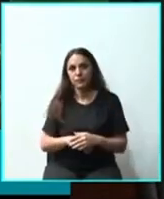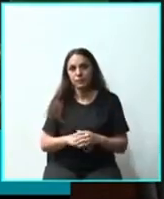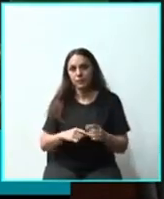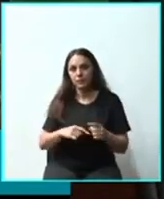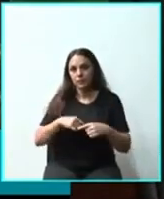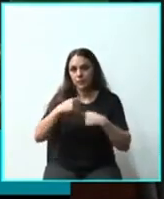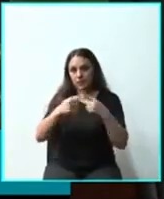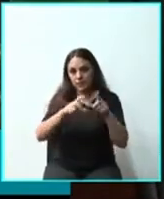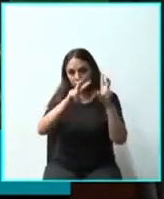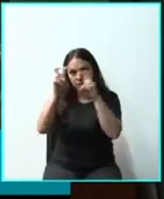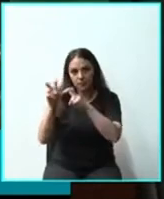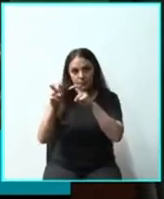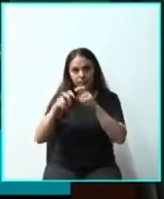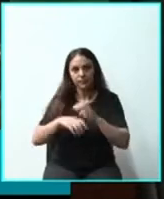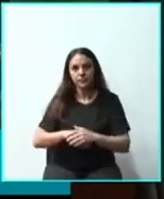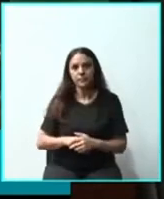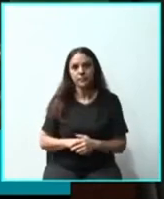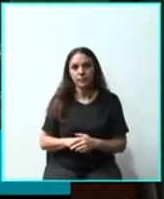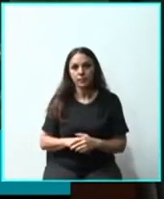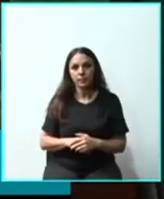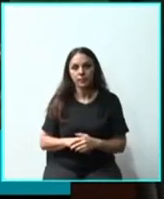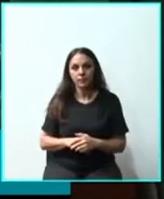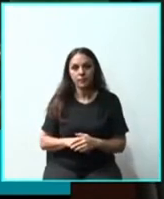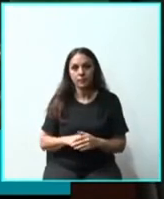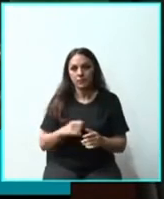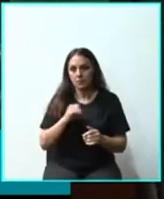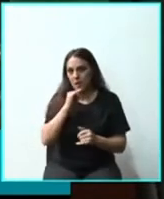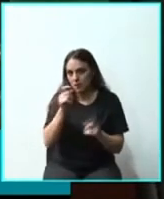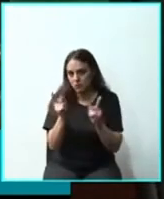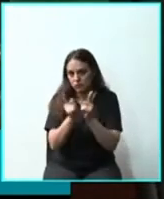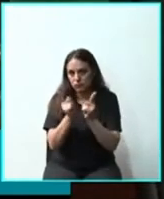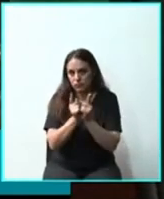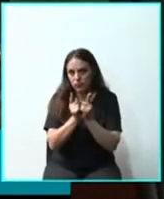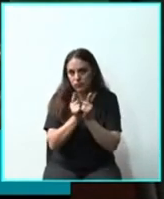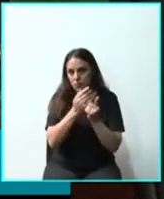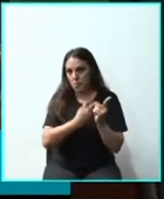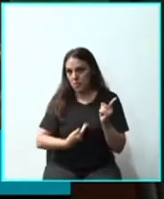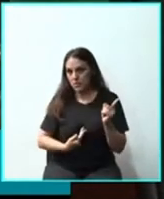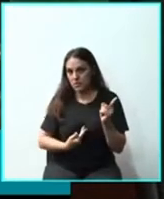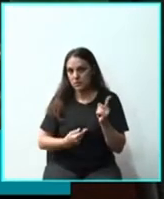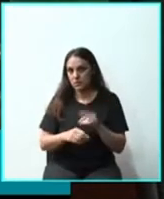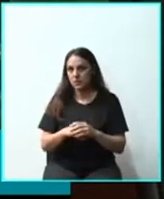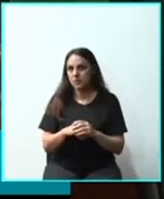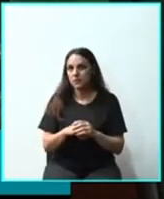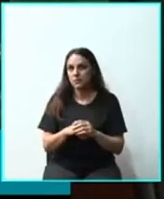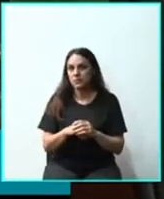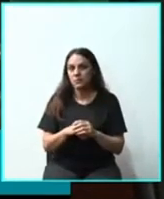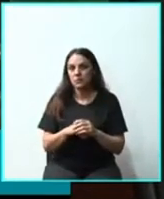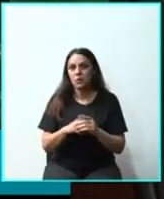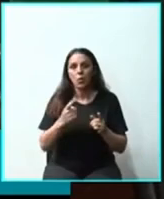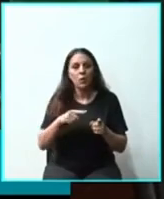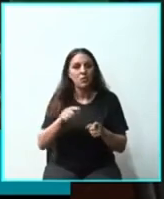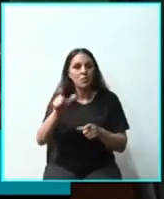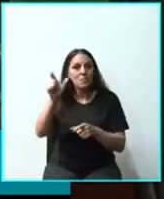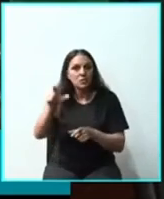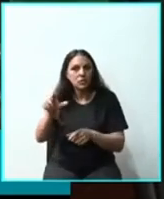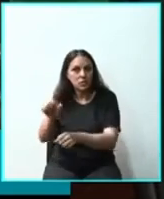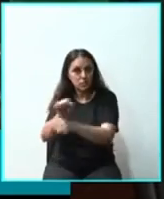Siguiente tema, lo voy a hacer breve, señor presidente. Cuando se detiene a una